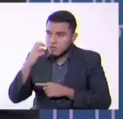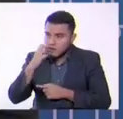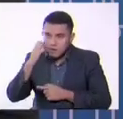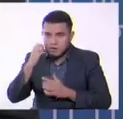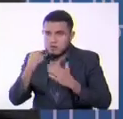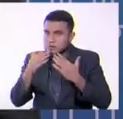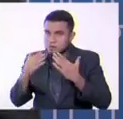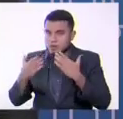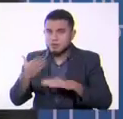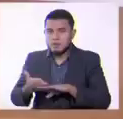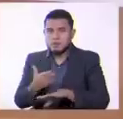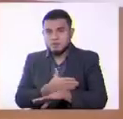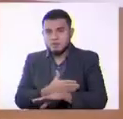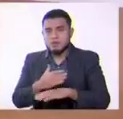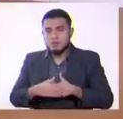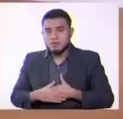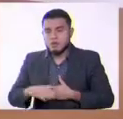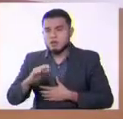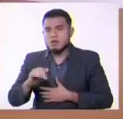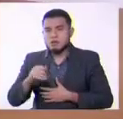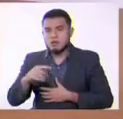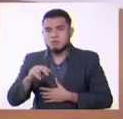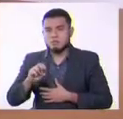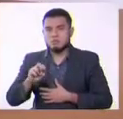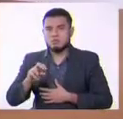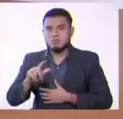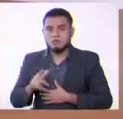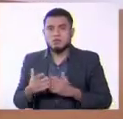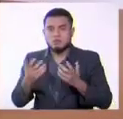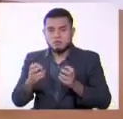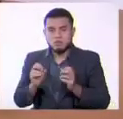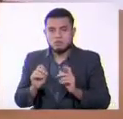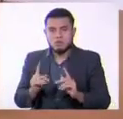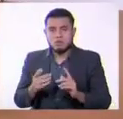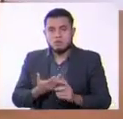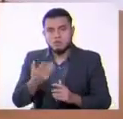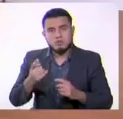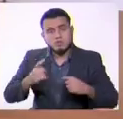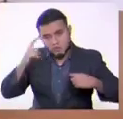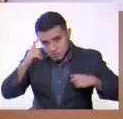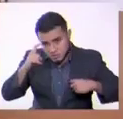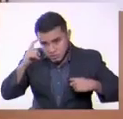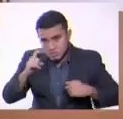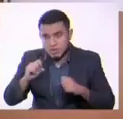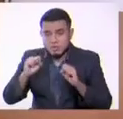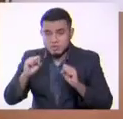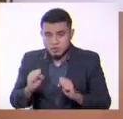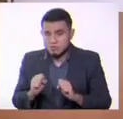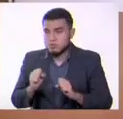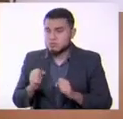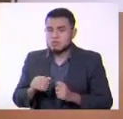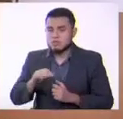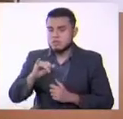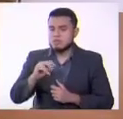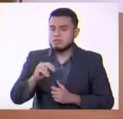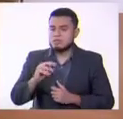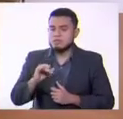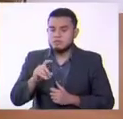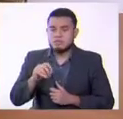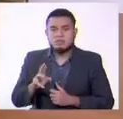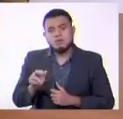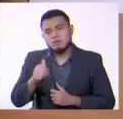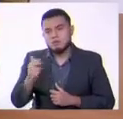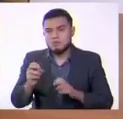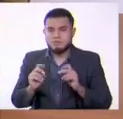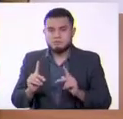comentaba anteriormente en la cápsula, muchas veces cuando tenemos conciencia somos capaces de incidir, y en otras ocasiones incidimos